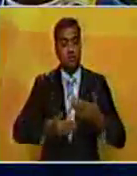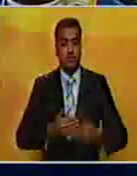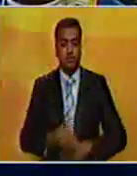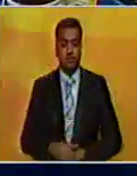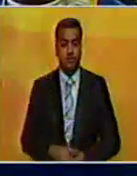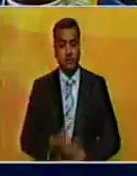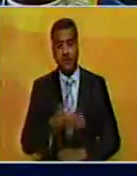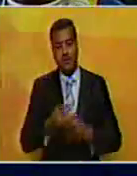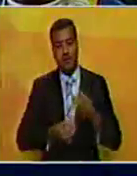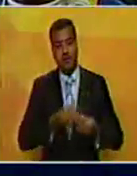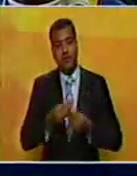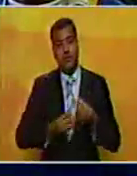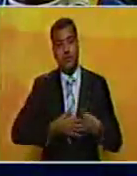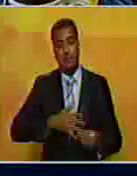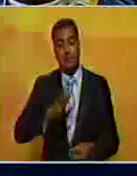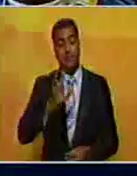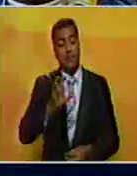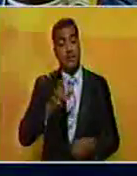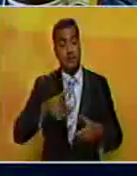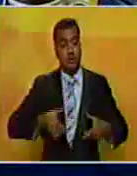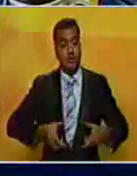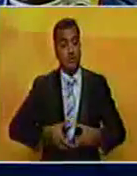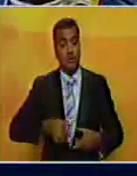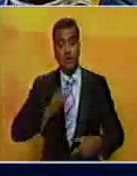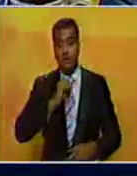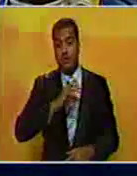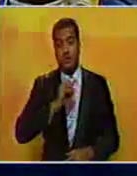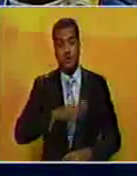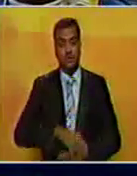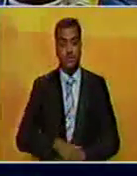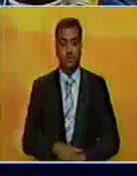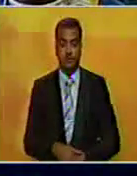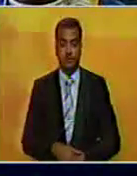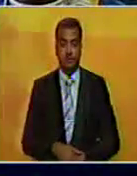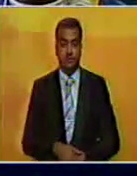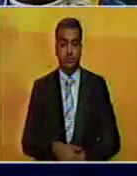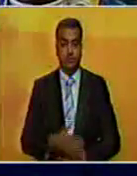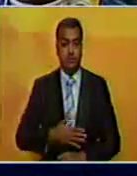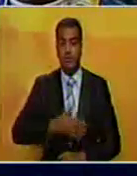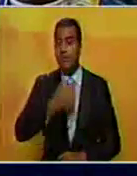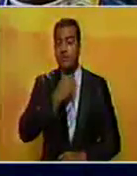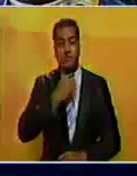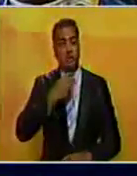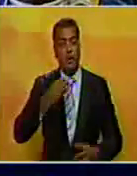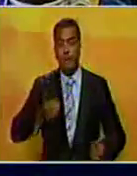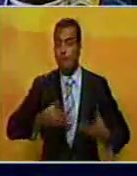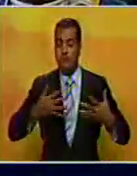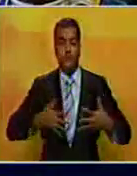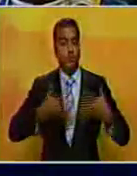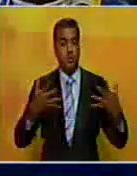Tremenda actuación para mi país, una medalla histórica y me lo he gozado de la mejor manera.